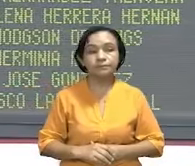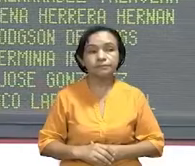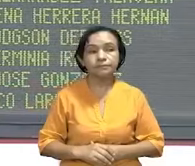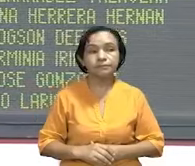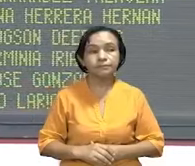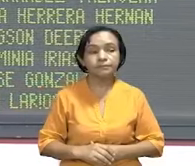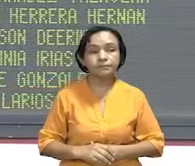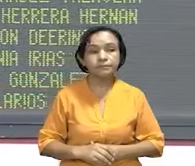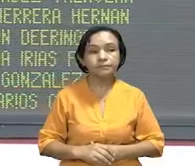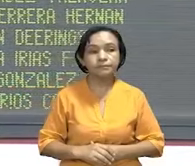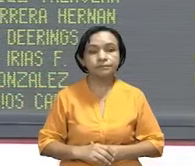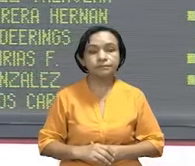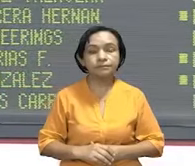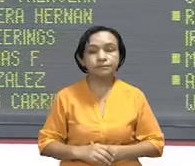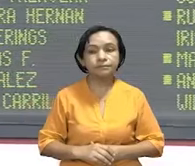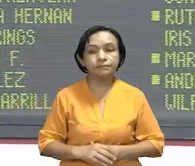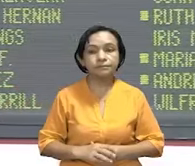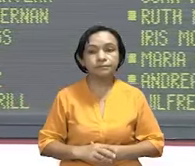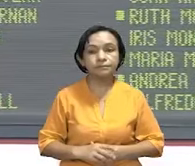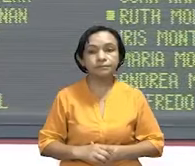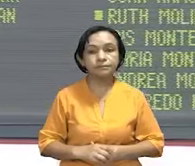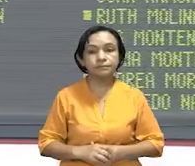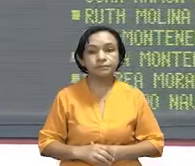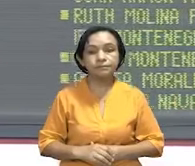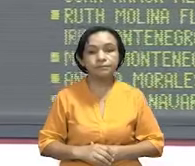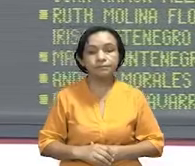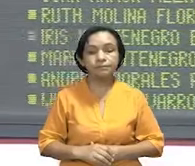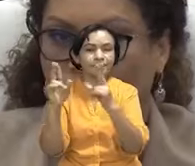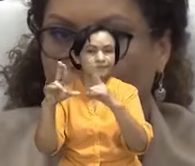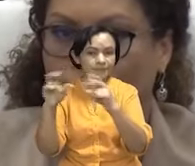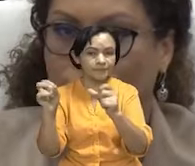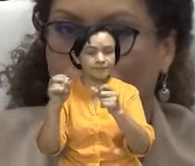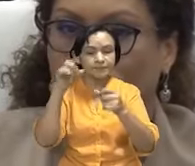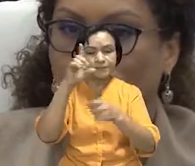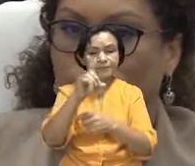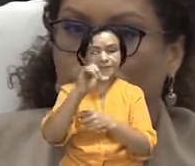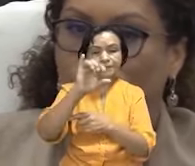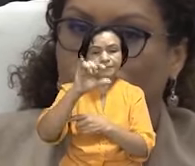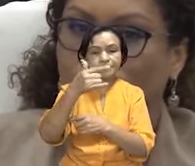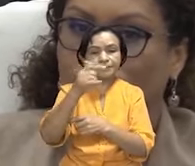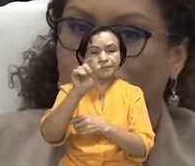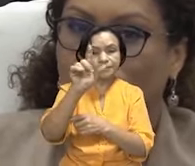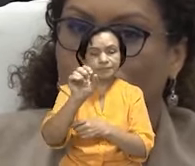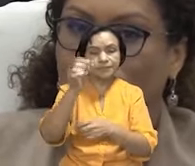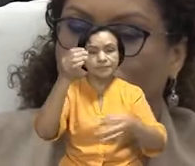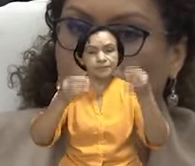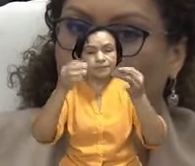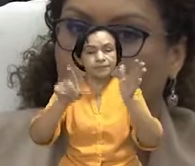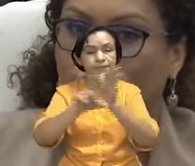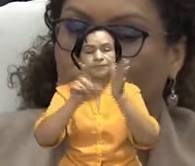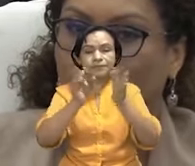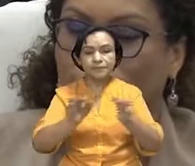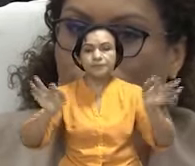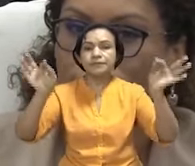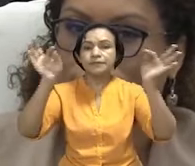el año 2020 se han aprobado 22 normas jurídicas. El digesto jurídico es